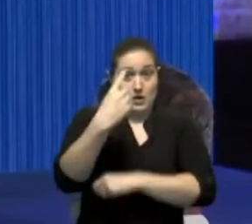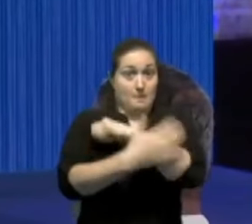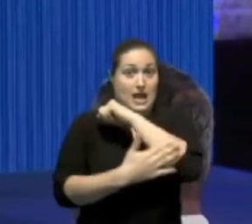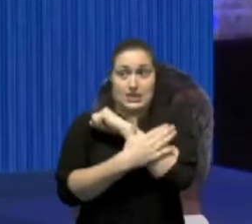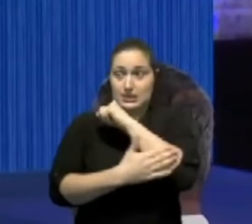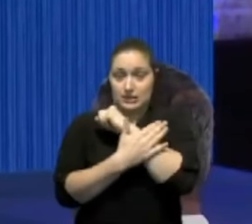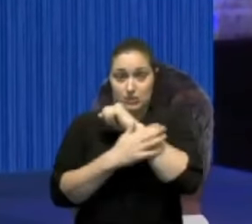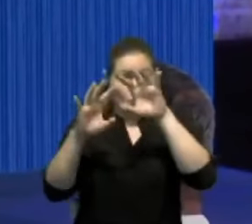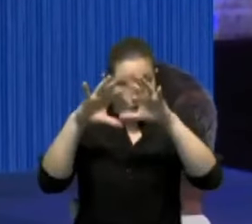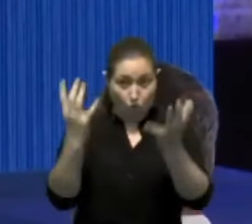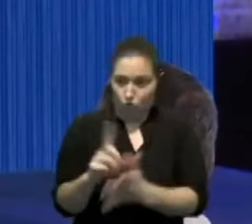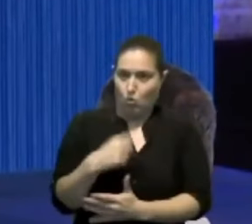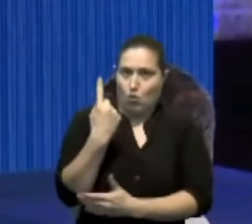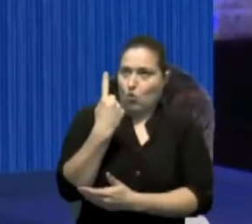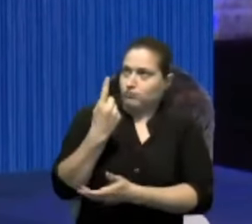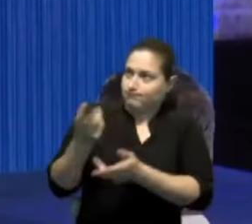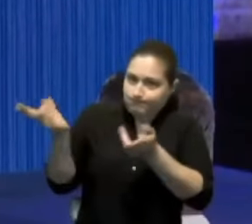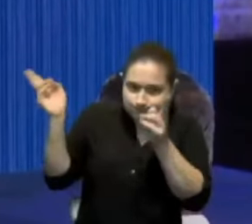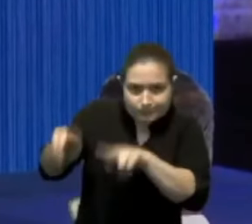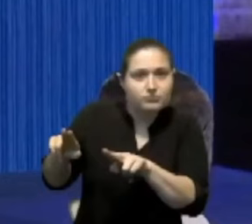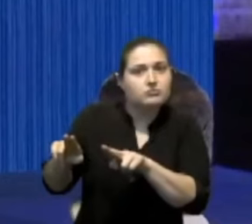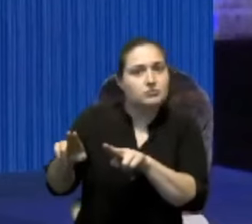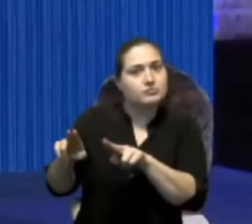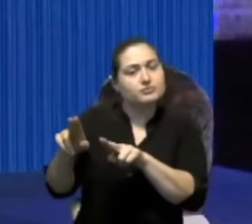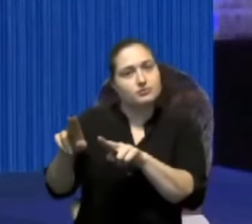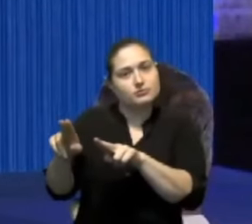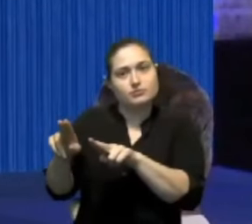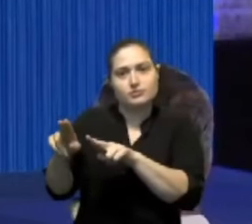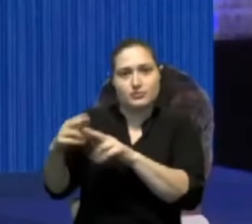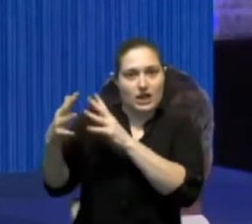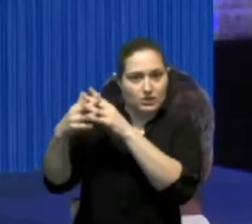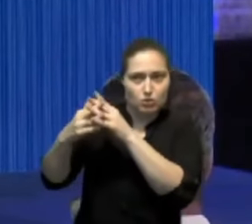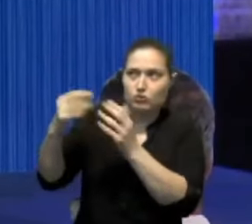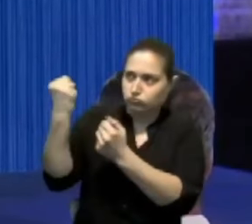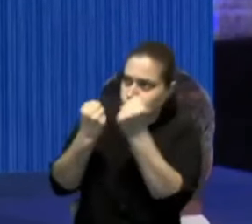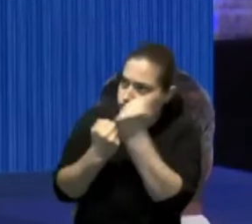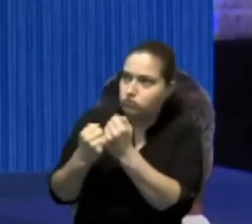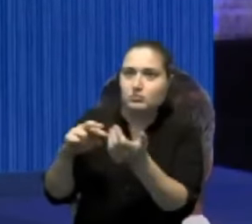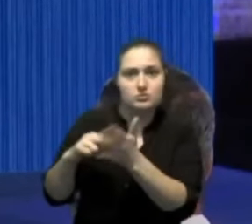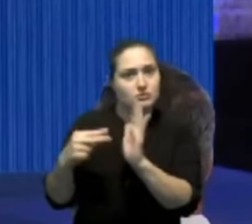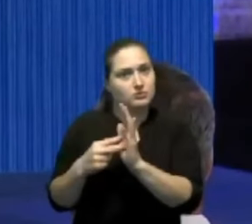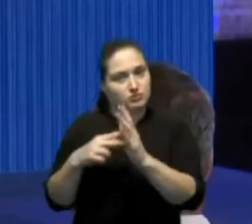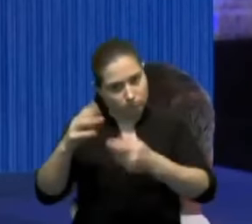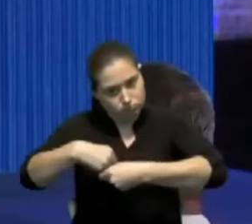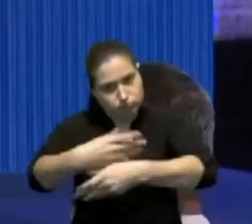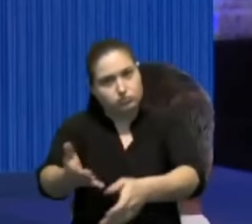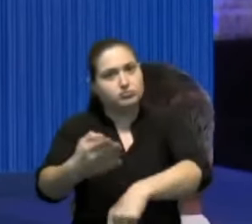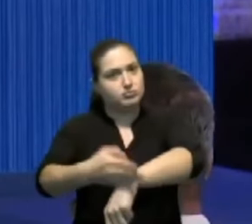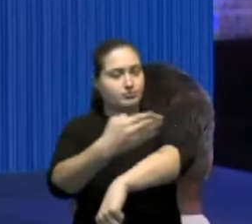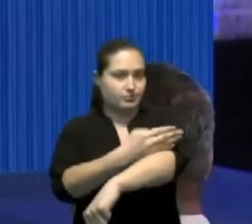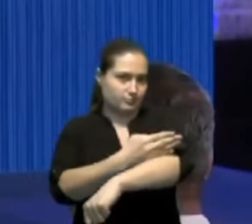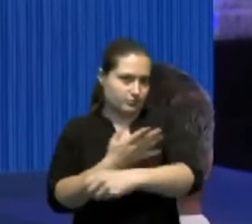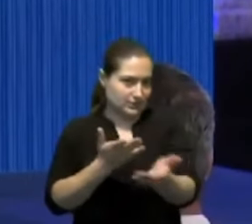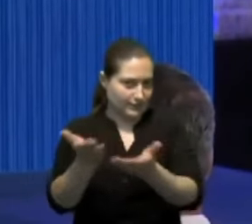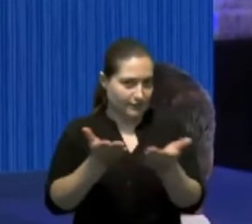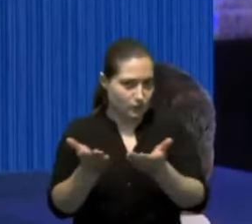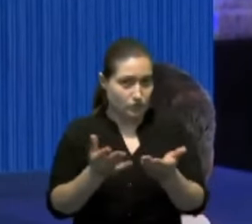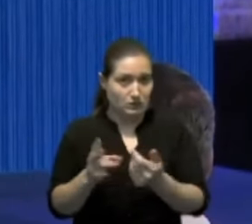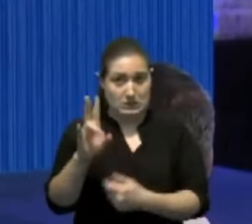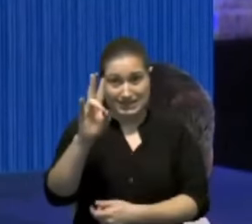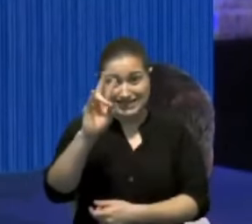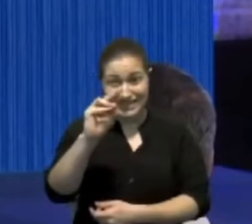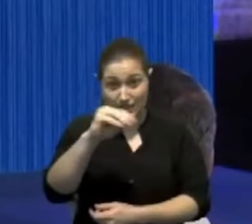comprom a mejorar la atención primaria que va a ser la forma como tú dijiste de reducir un más de un 70